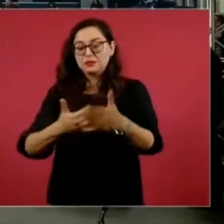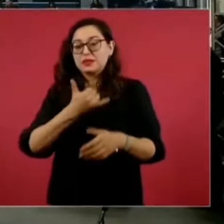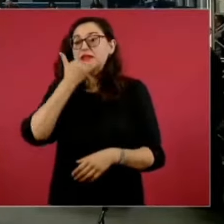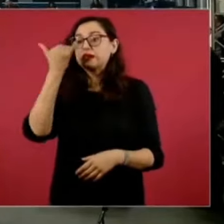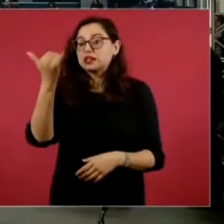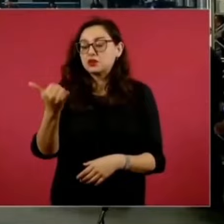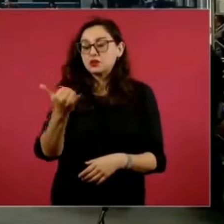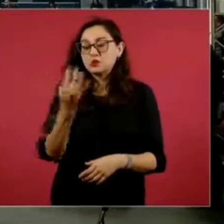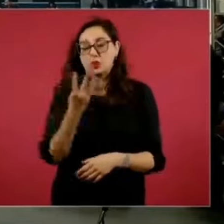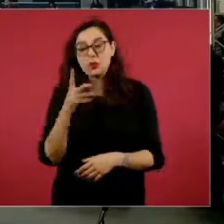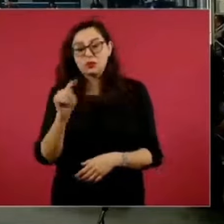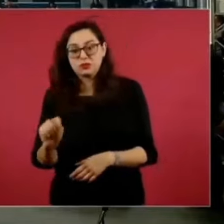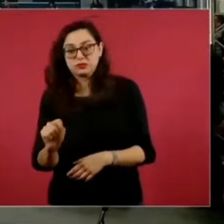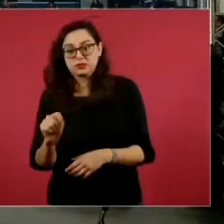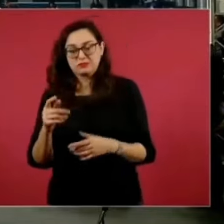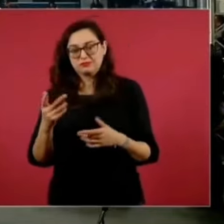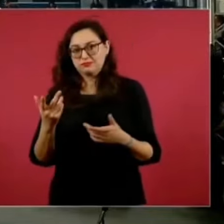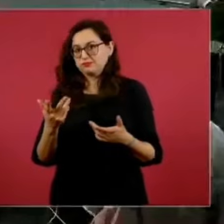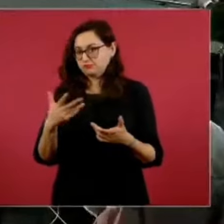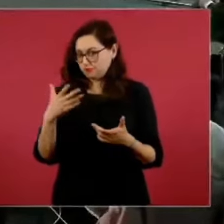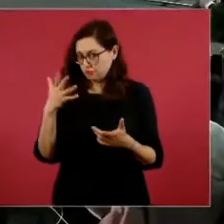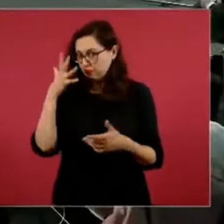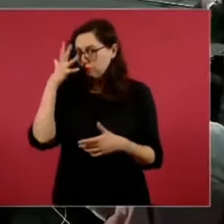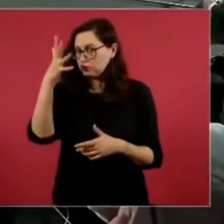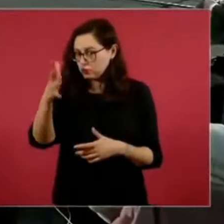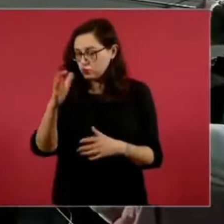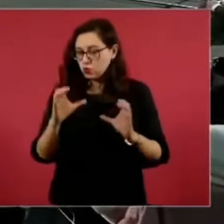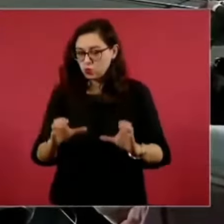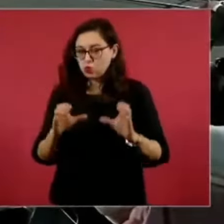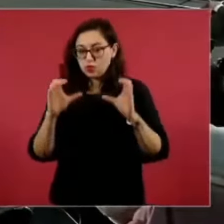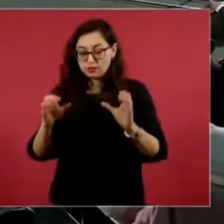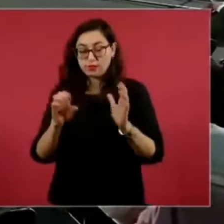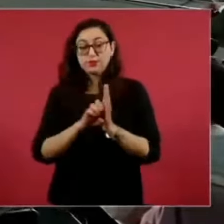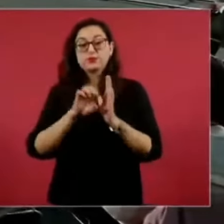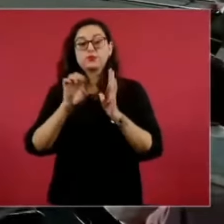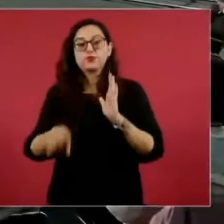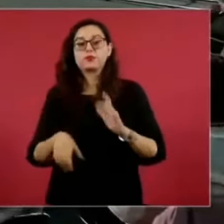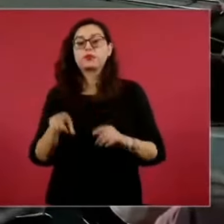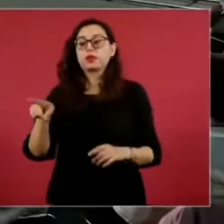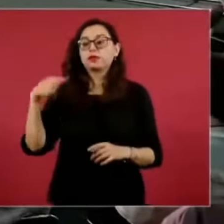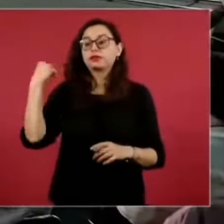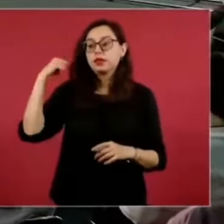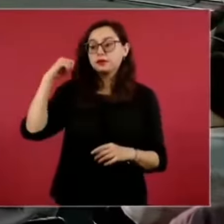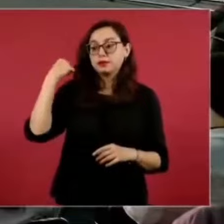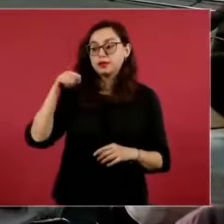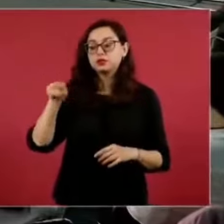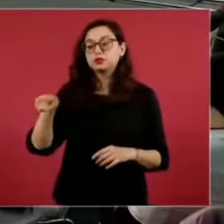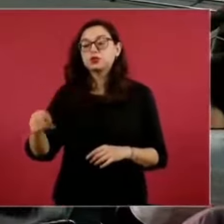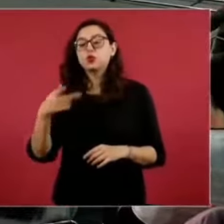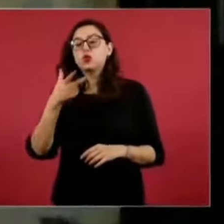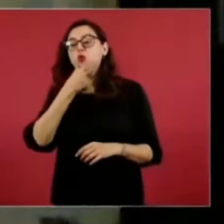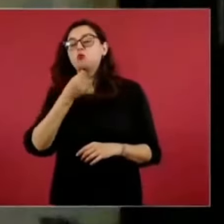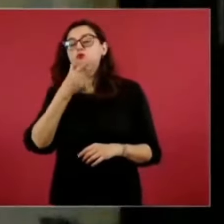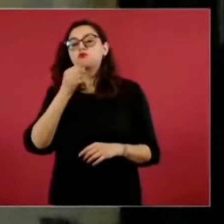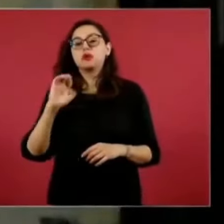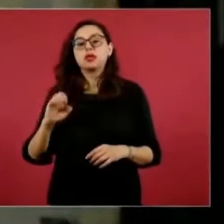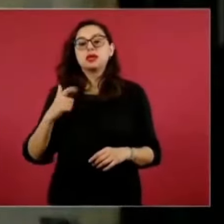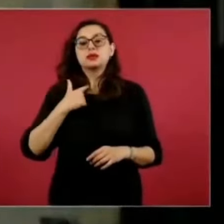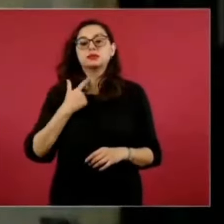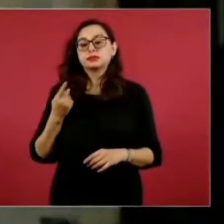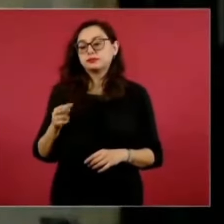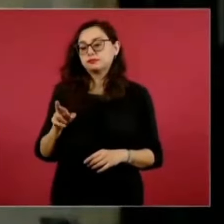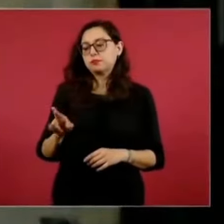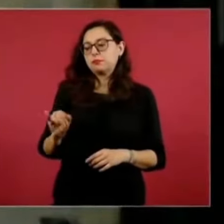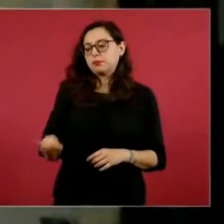de la 4t un caso es el excandidato del Pri al gobierno de Tabasco Jesús Alí de la Torre quien presiona